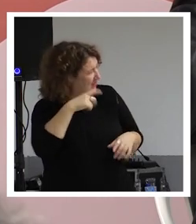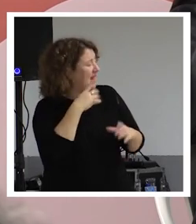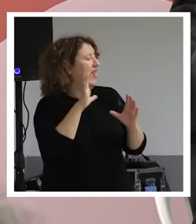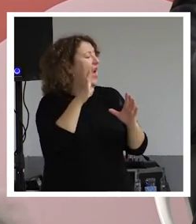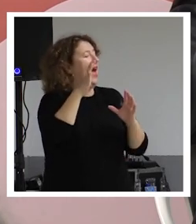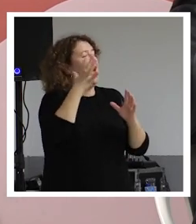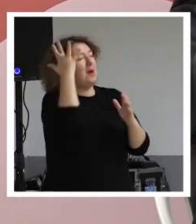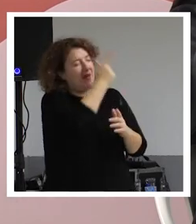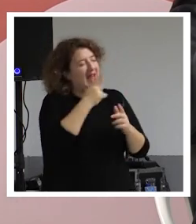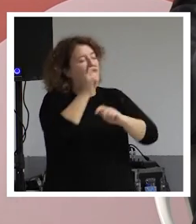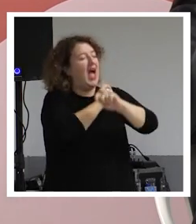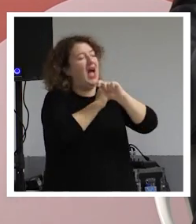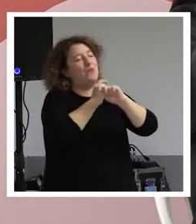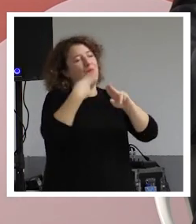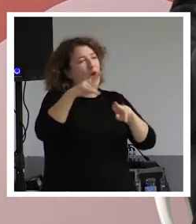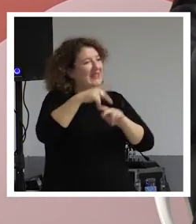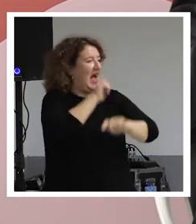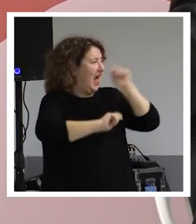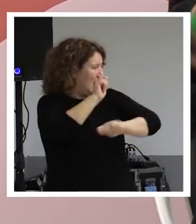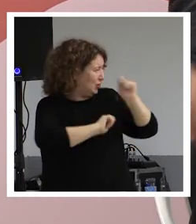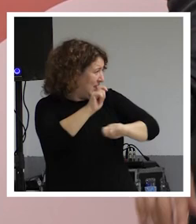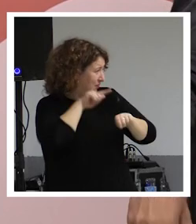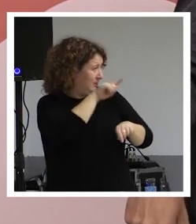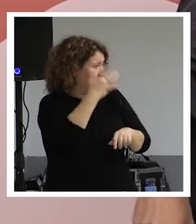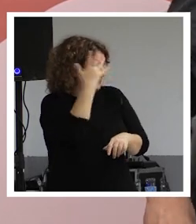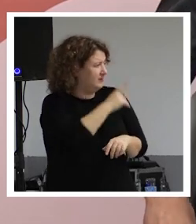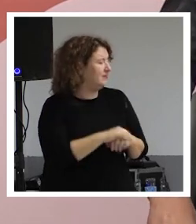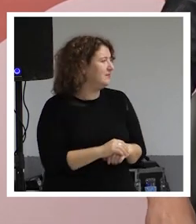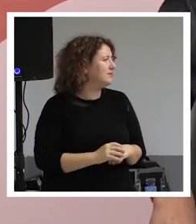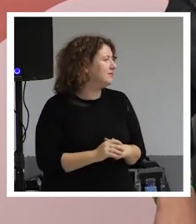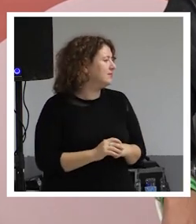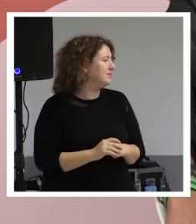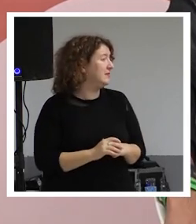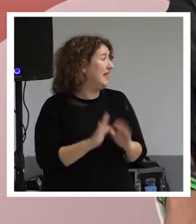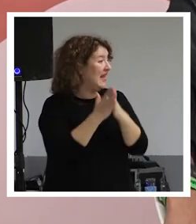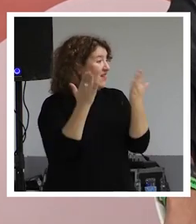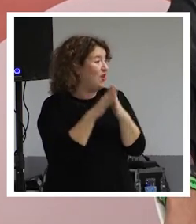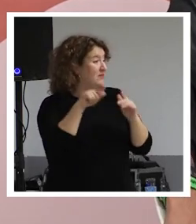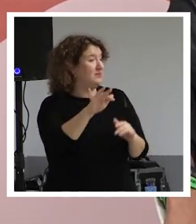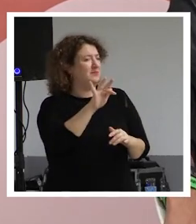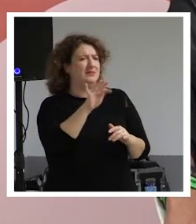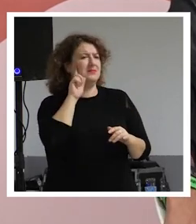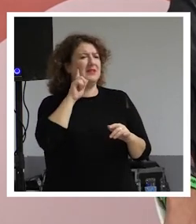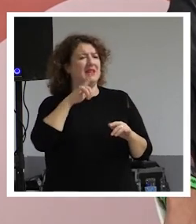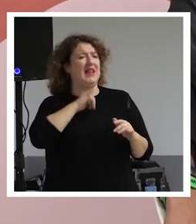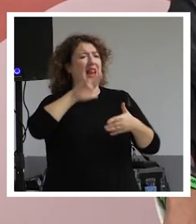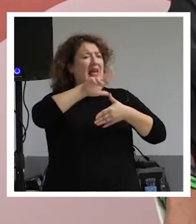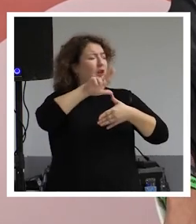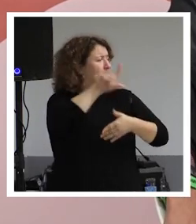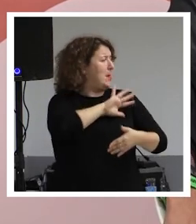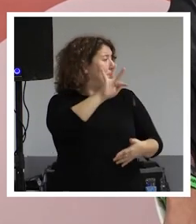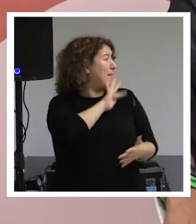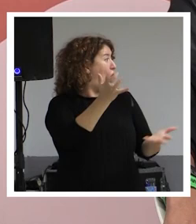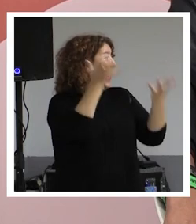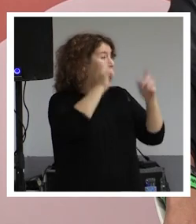caso del frente amplio el libro ganó el premio León epstein de la de apsa que es la American